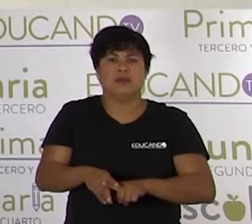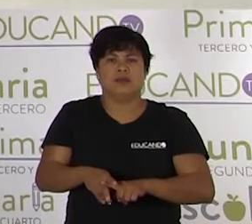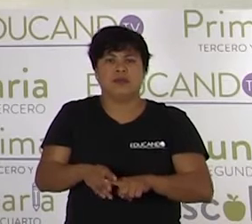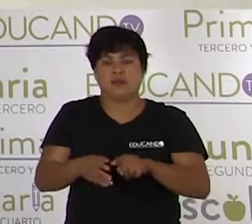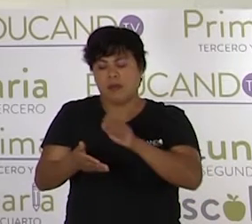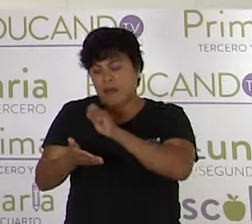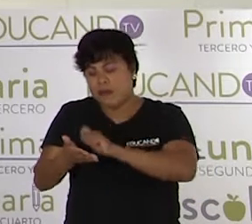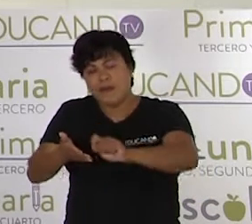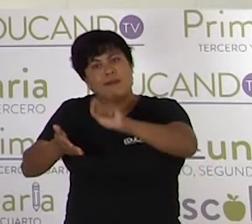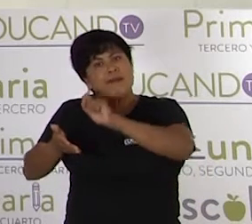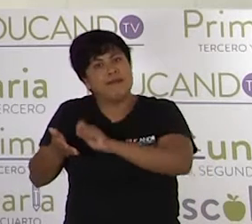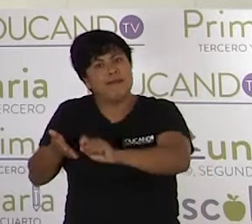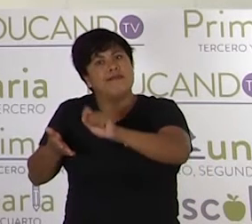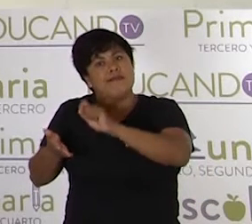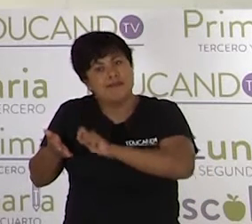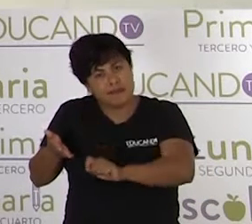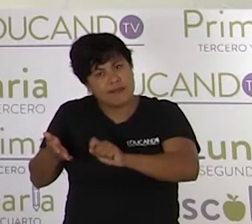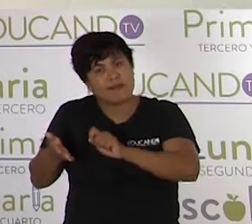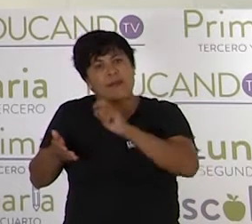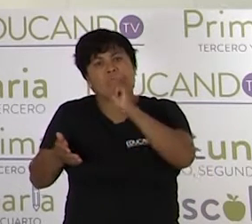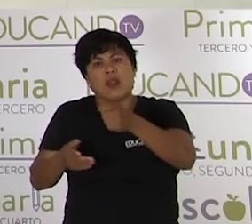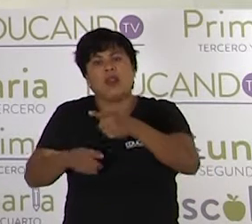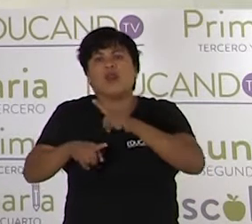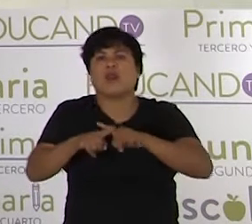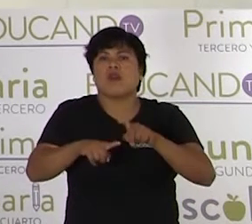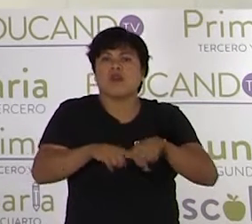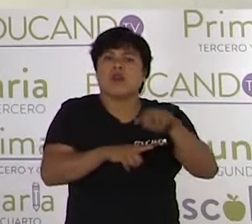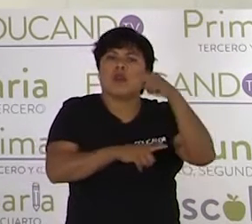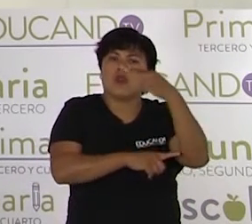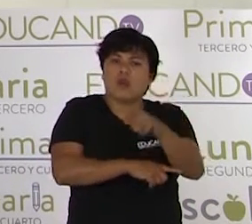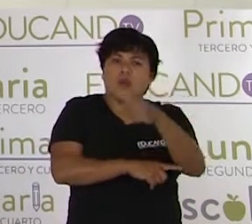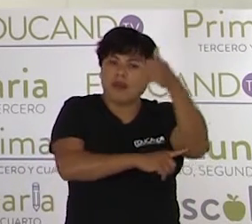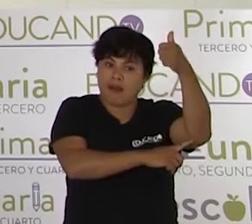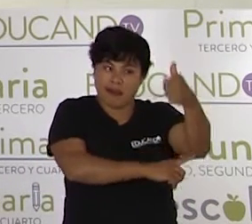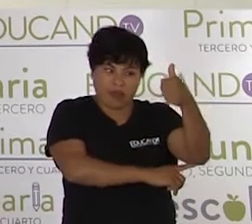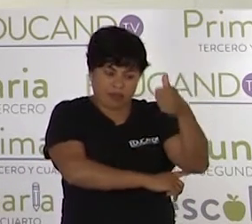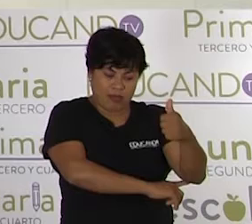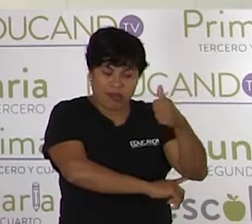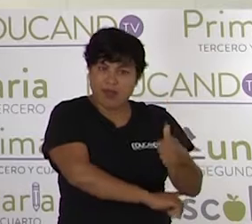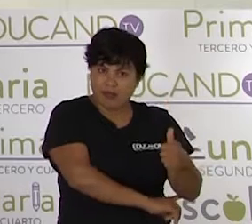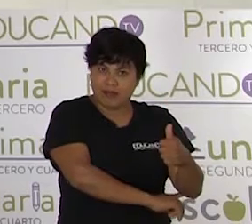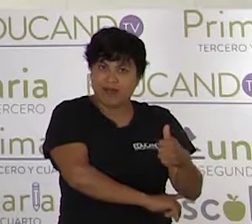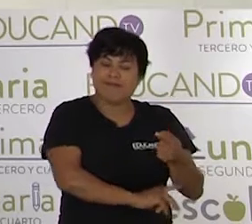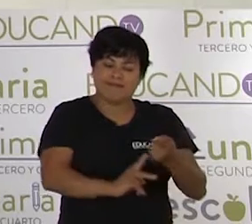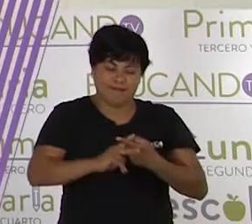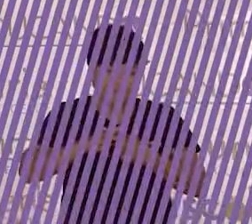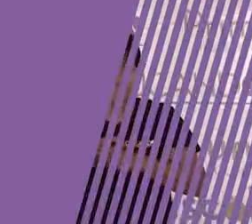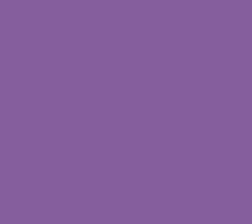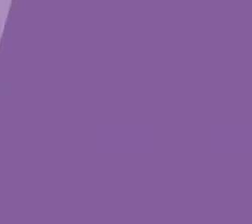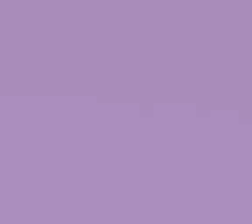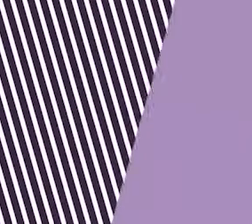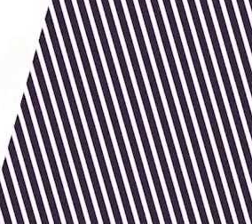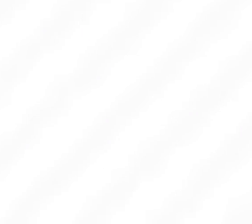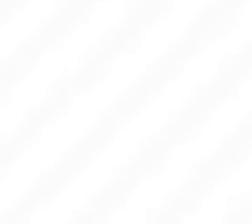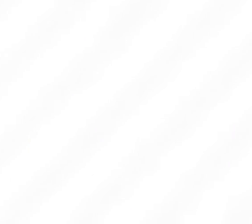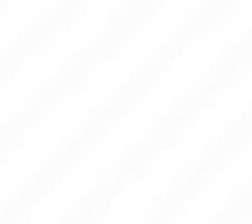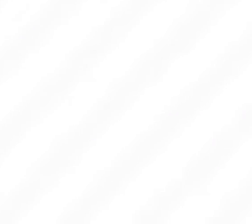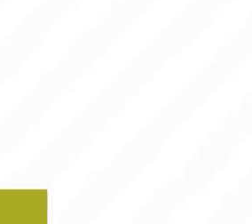a escribir los nombres de cada uno de estos. Vamos a empezar.